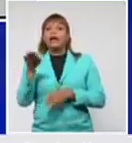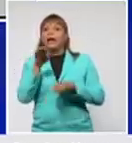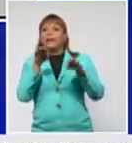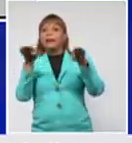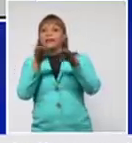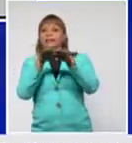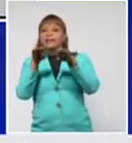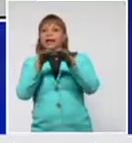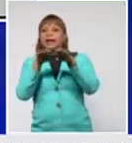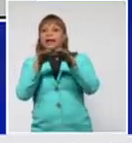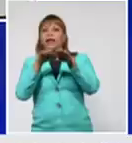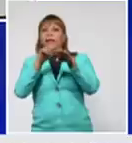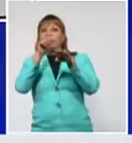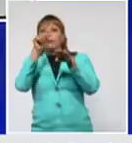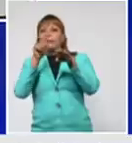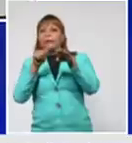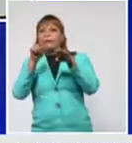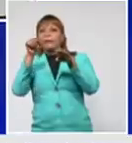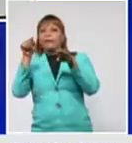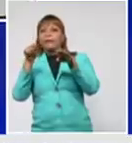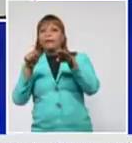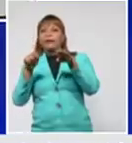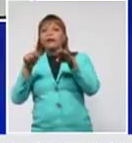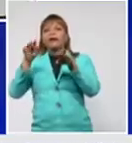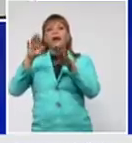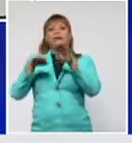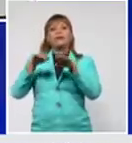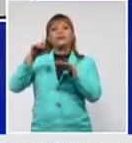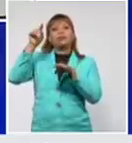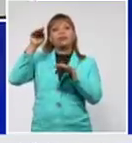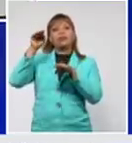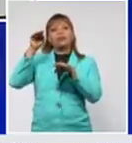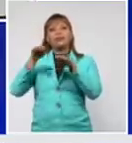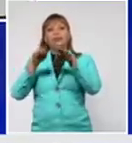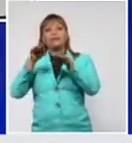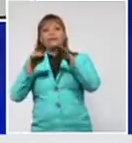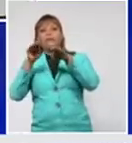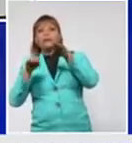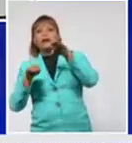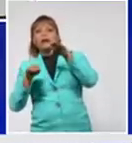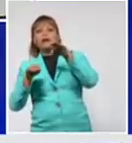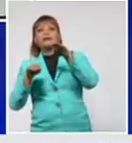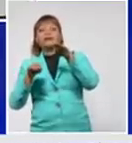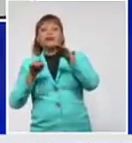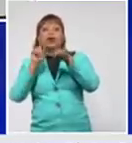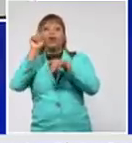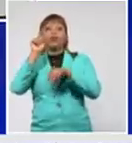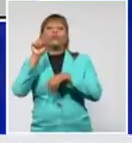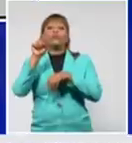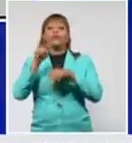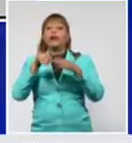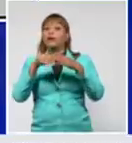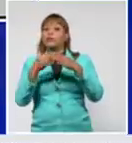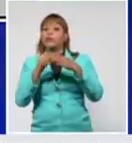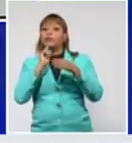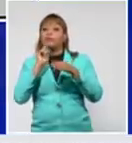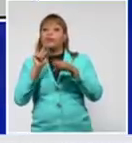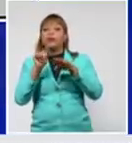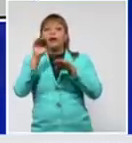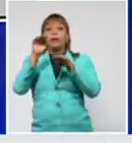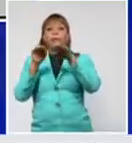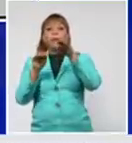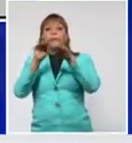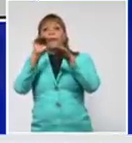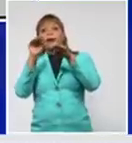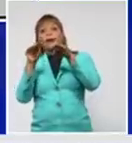ahí, en ocasiones sube, después baja, pero ya en los últimos días con una tendencia a la